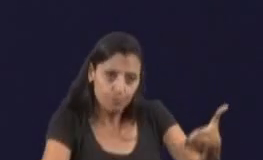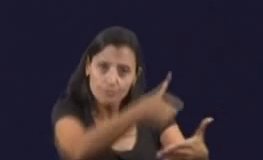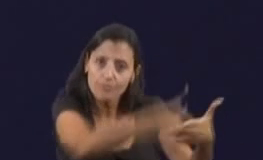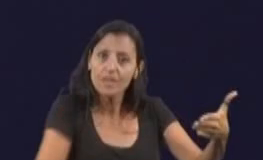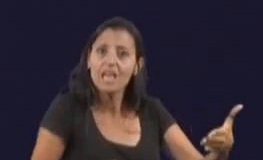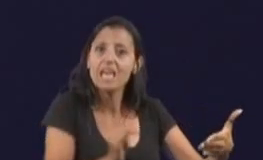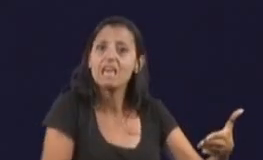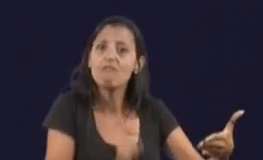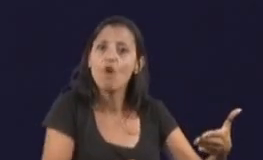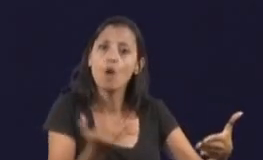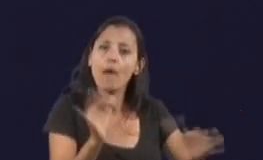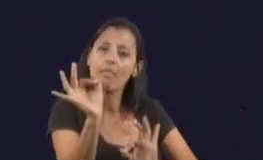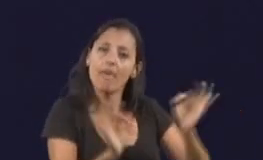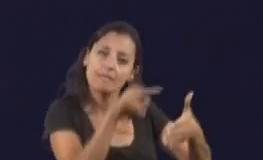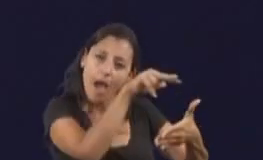informe